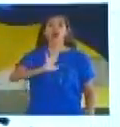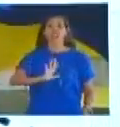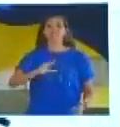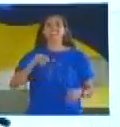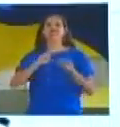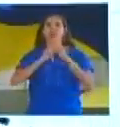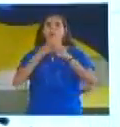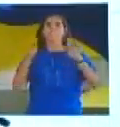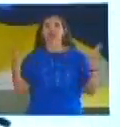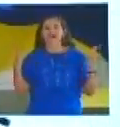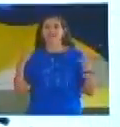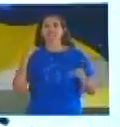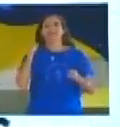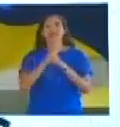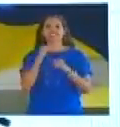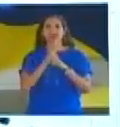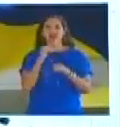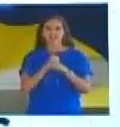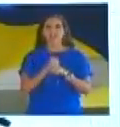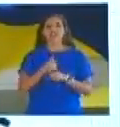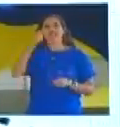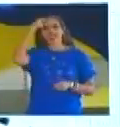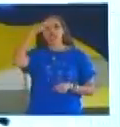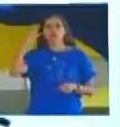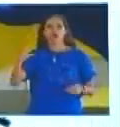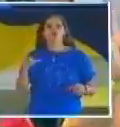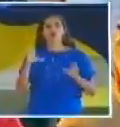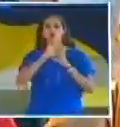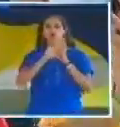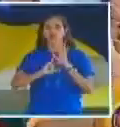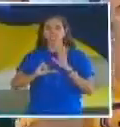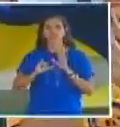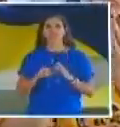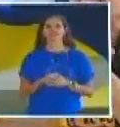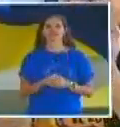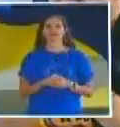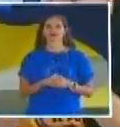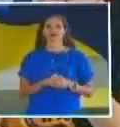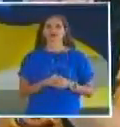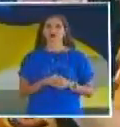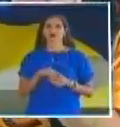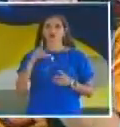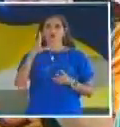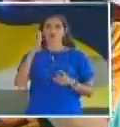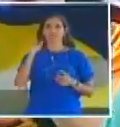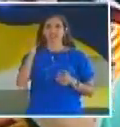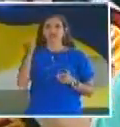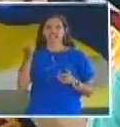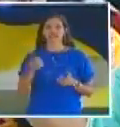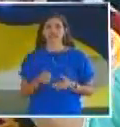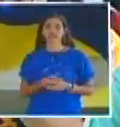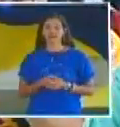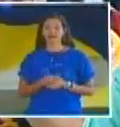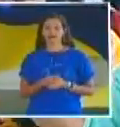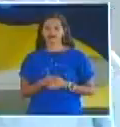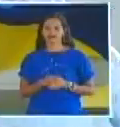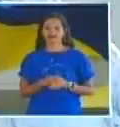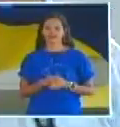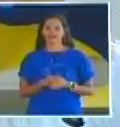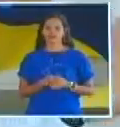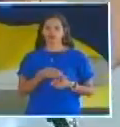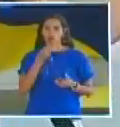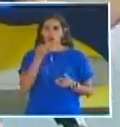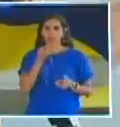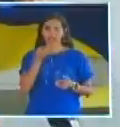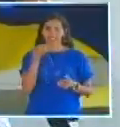la paz, del trabajo y del pueblo constituyente. Will Rangel. Bueno, presidente, buenas